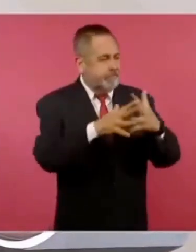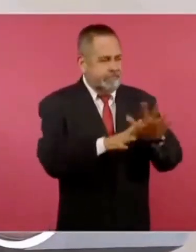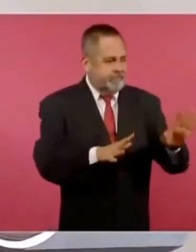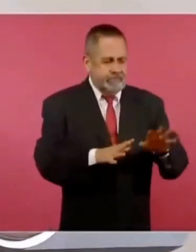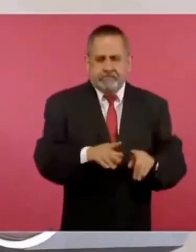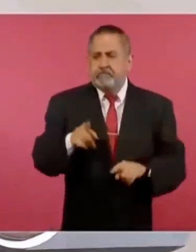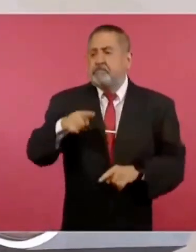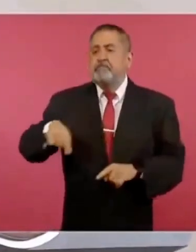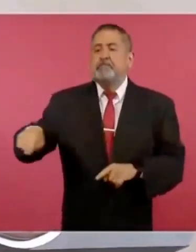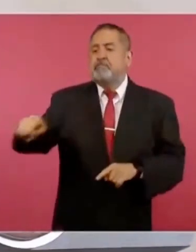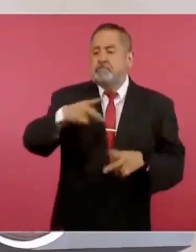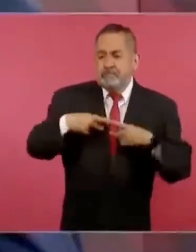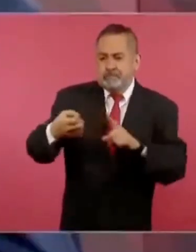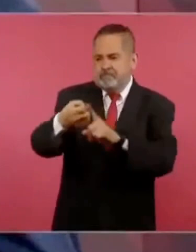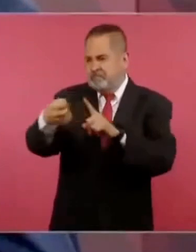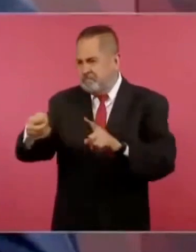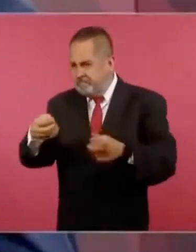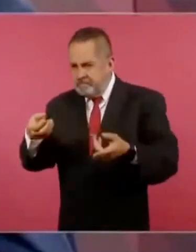pueblo,